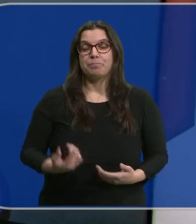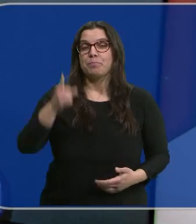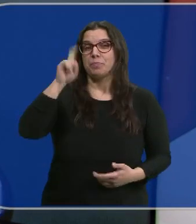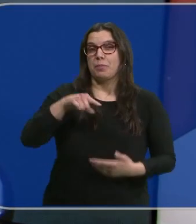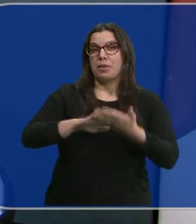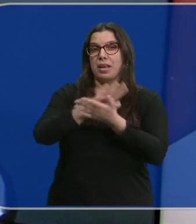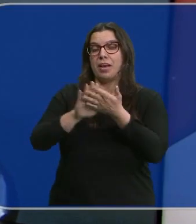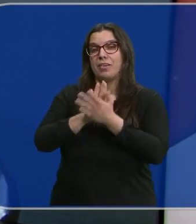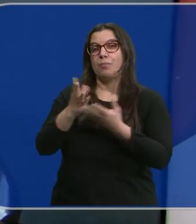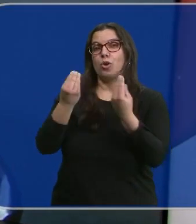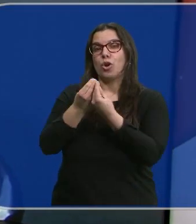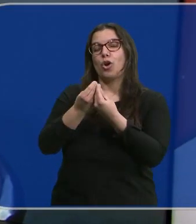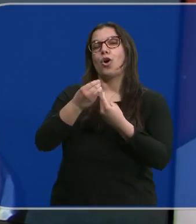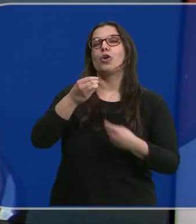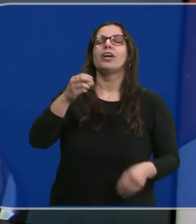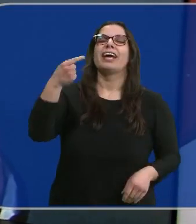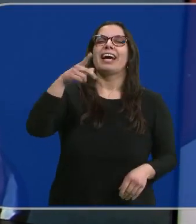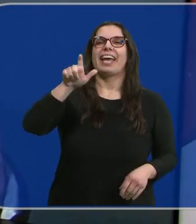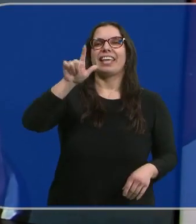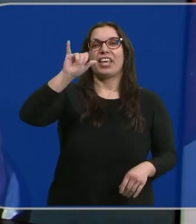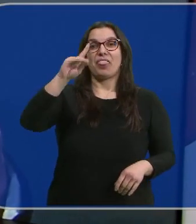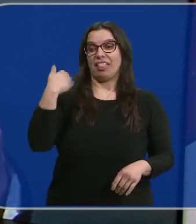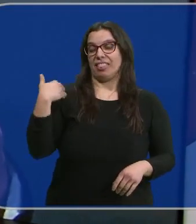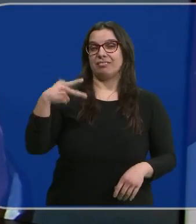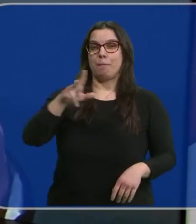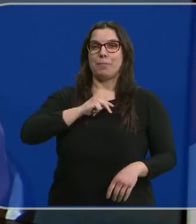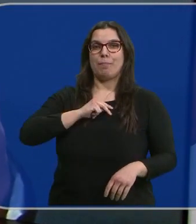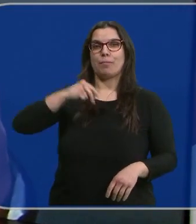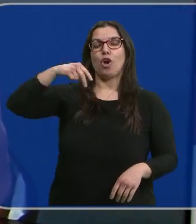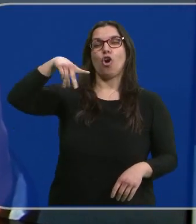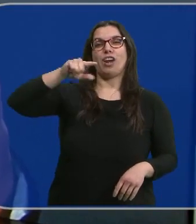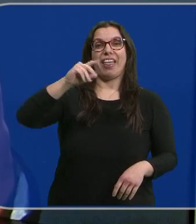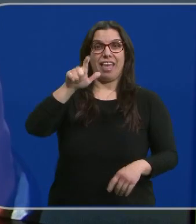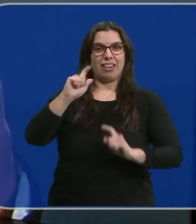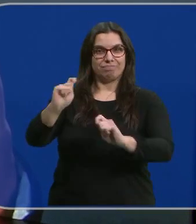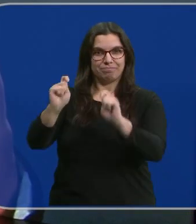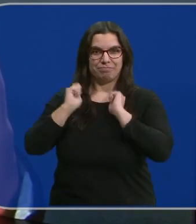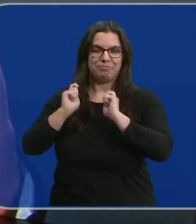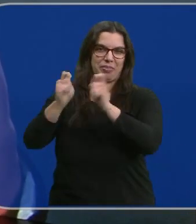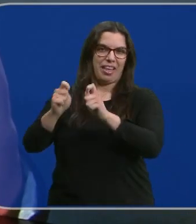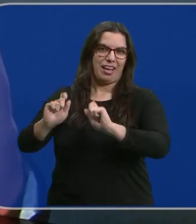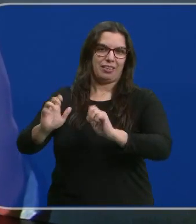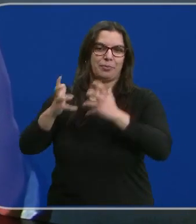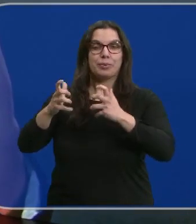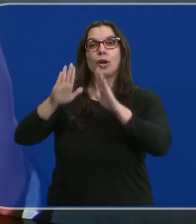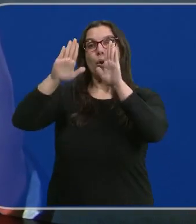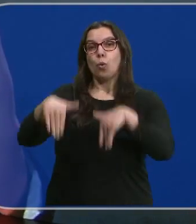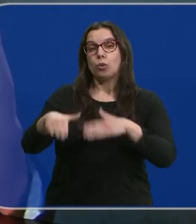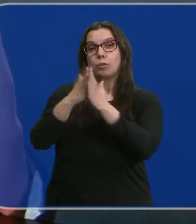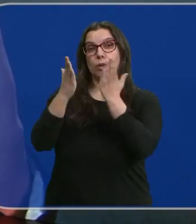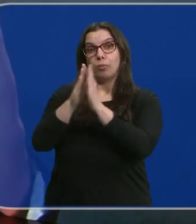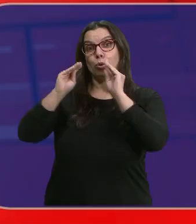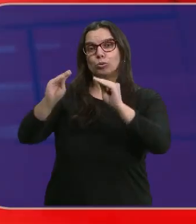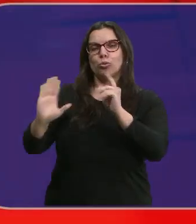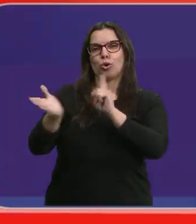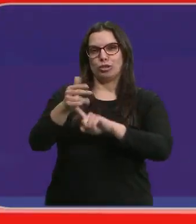También hablaremos con César Pérez Gellida, flamante premio Nadal. El escritor vallisoletano ha conseguido el galardón con su última novela, Bajo tierra seca.